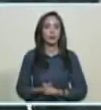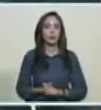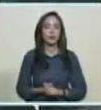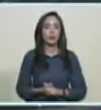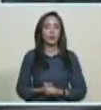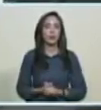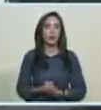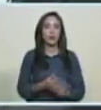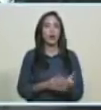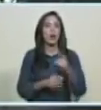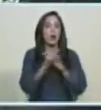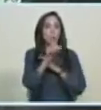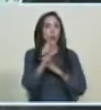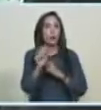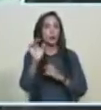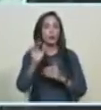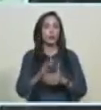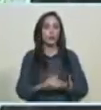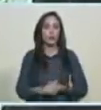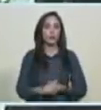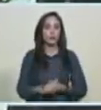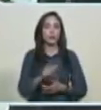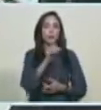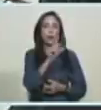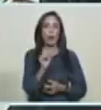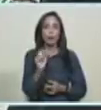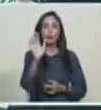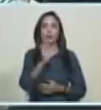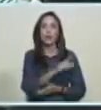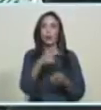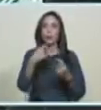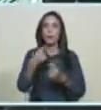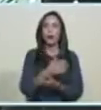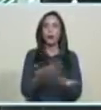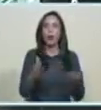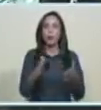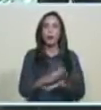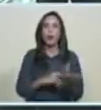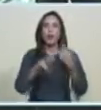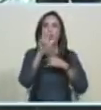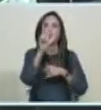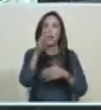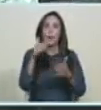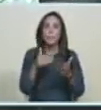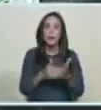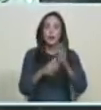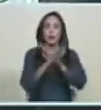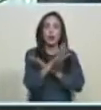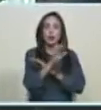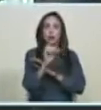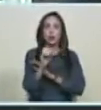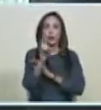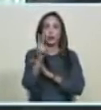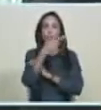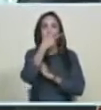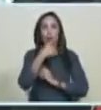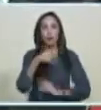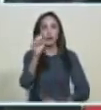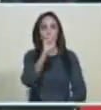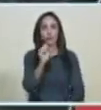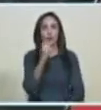de 1.5 va a tener un costo, el certificado de 3.502 bolívares